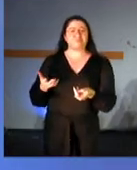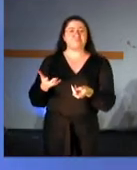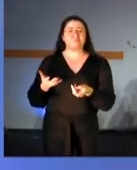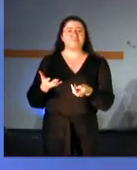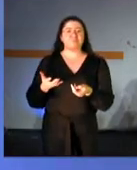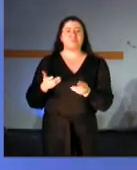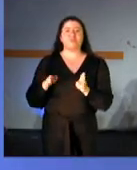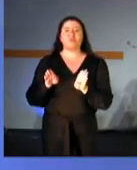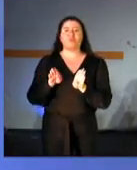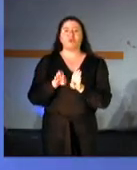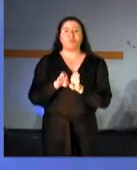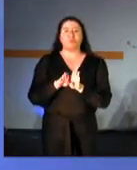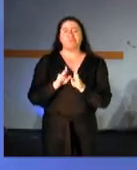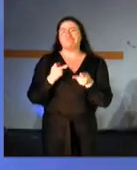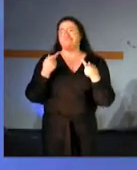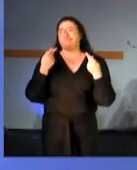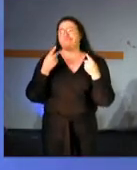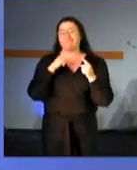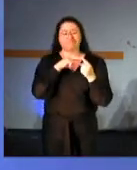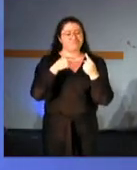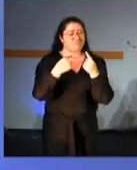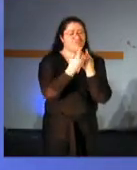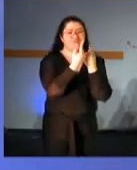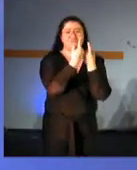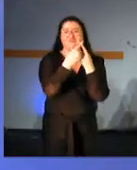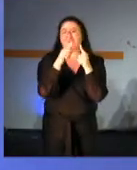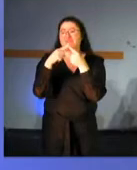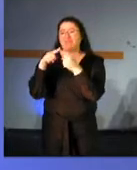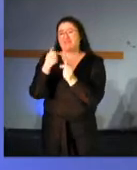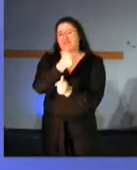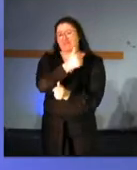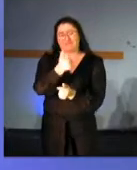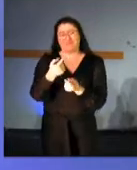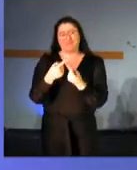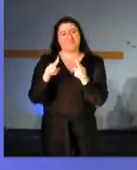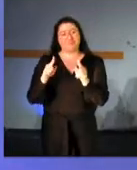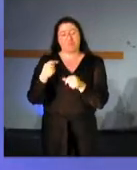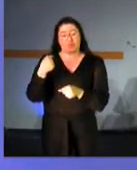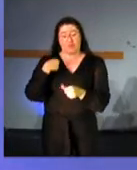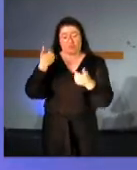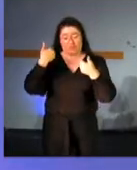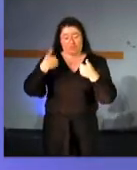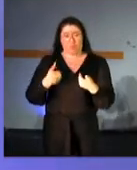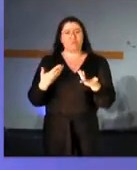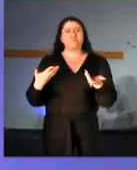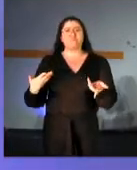desde distintos protagonismos. En mi caso particular,